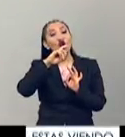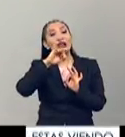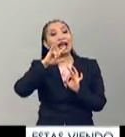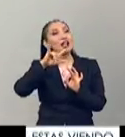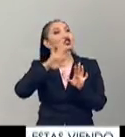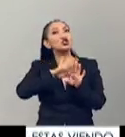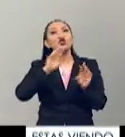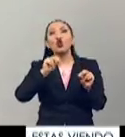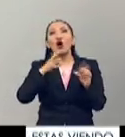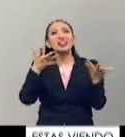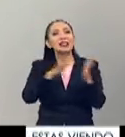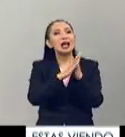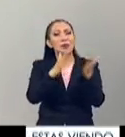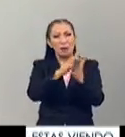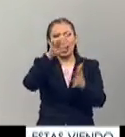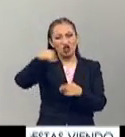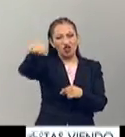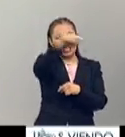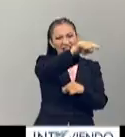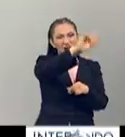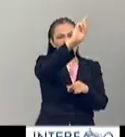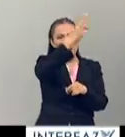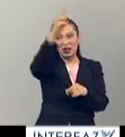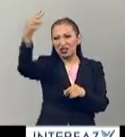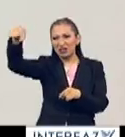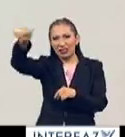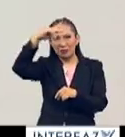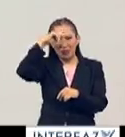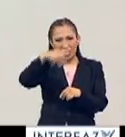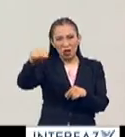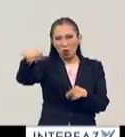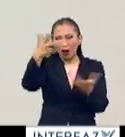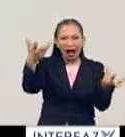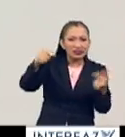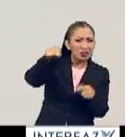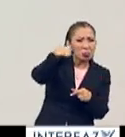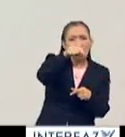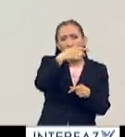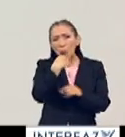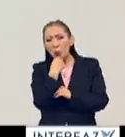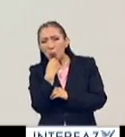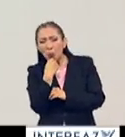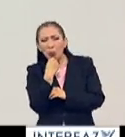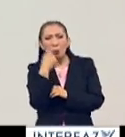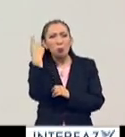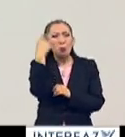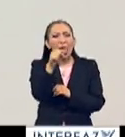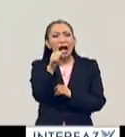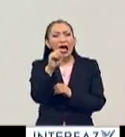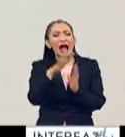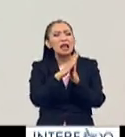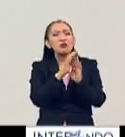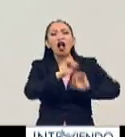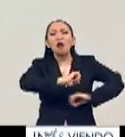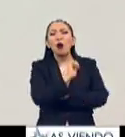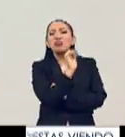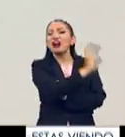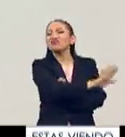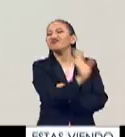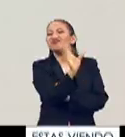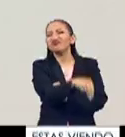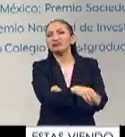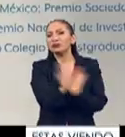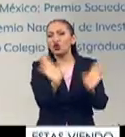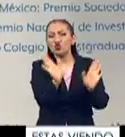publique como la mayor parte de las universidades mexicanas, para dejar los libros en la bodega.